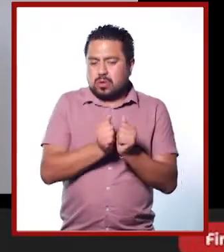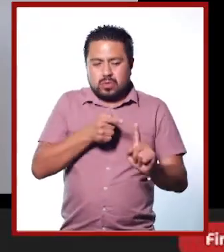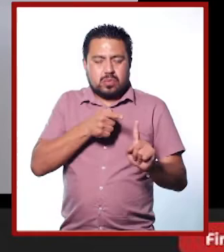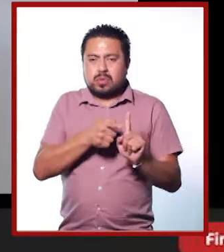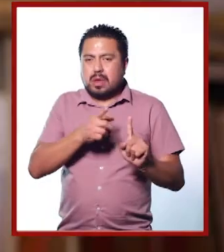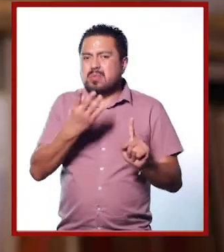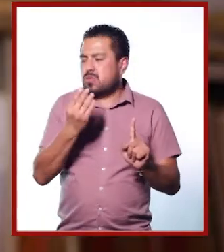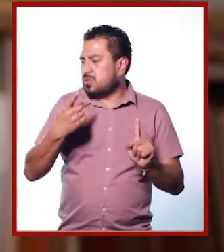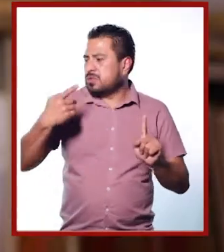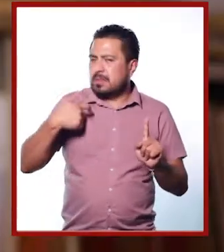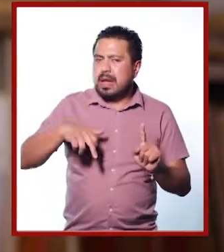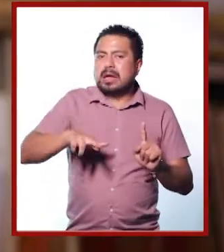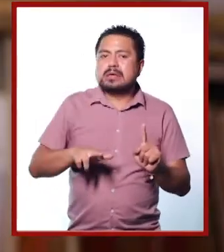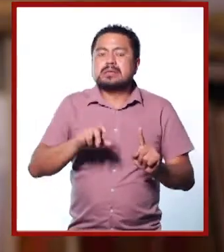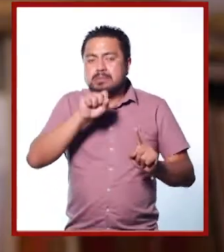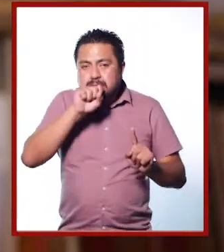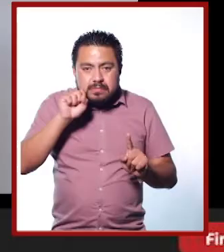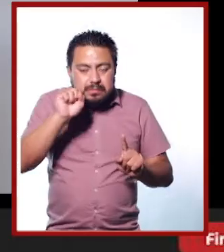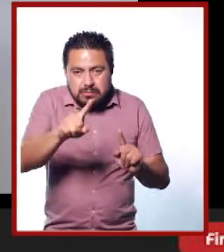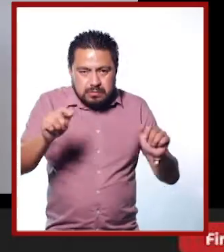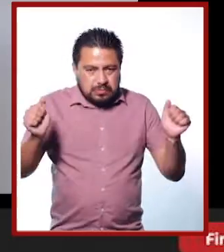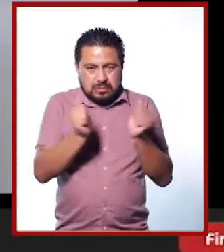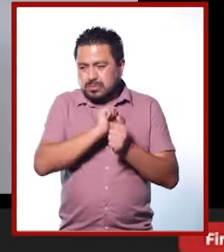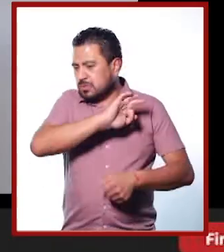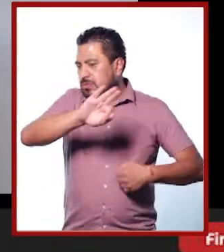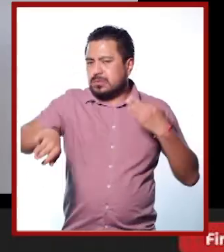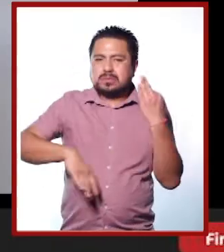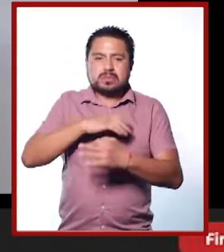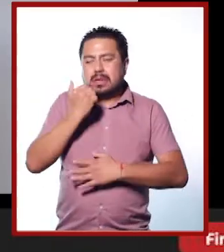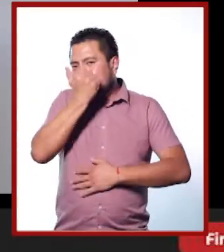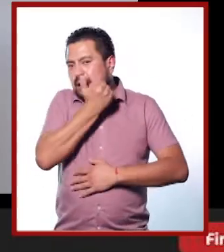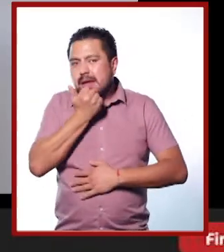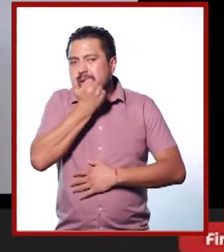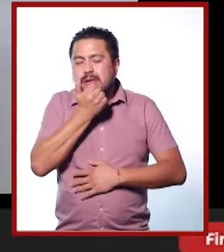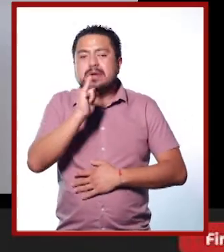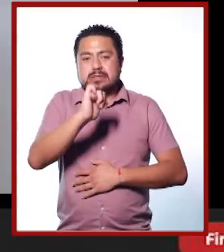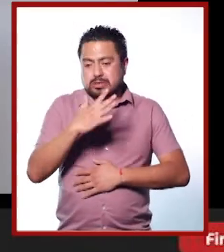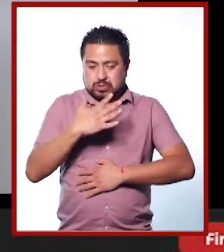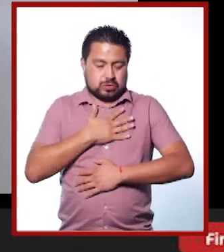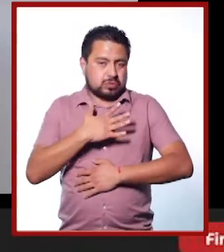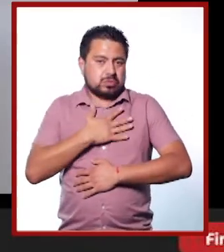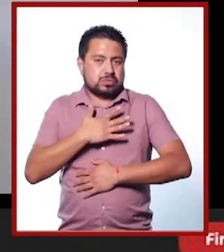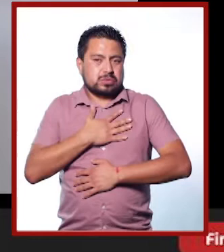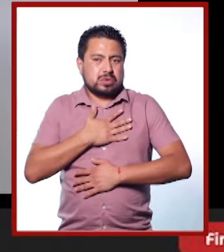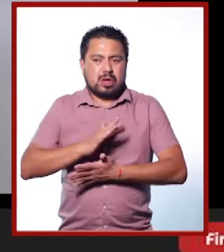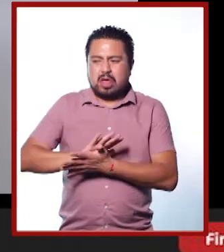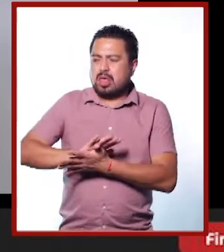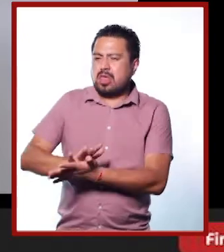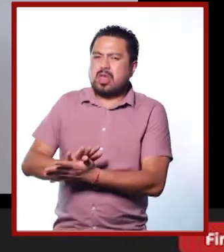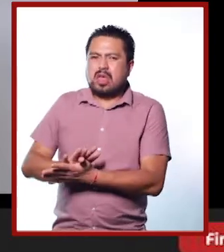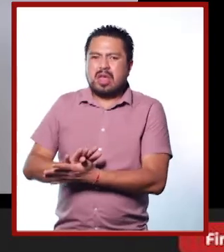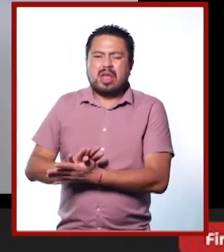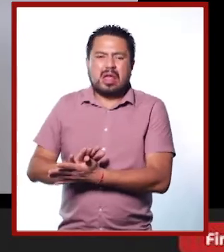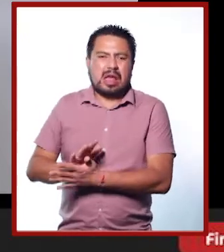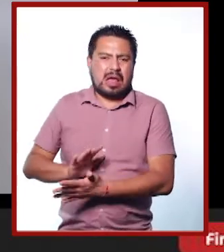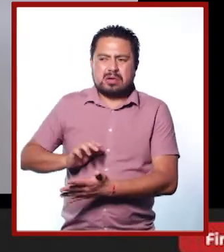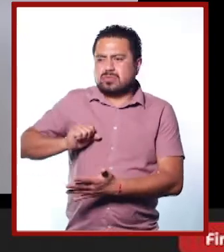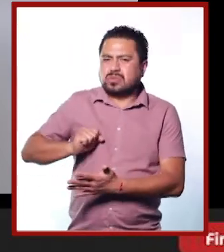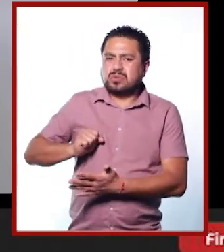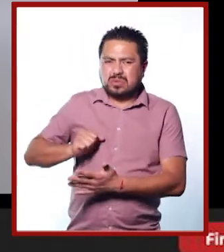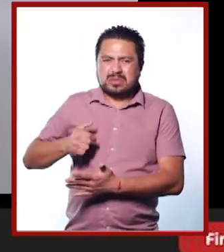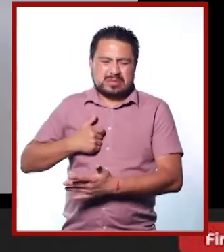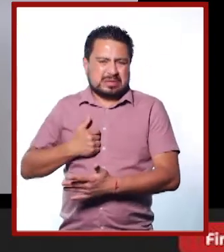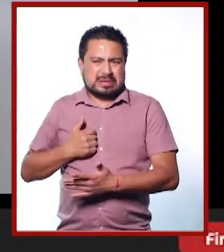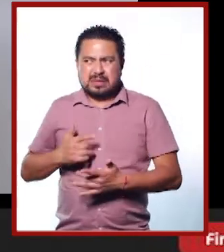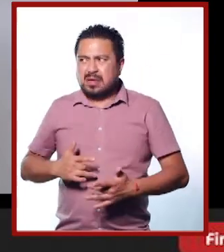uno, sino con muchos maestros, y por supuesto también de todos los estudiantes, ¿no? Si yo soy bully, yo soy acosador o yo